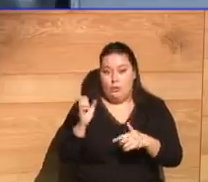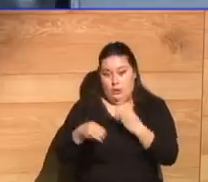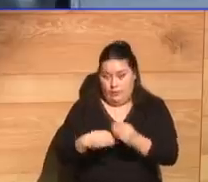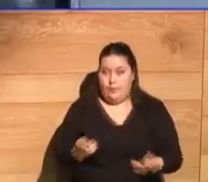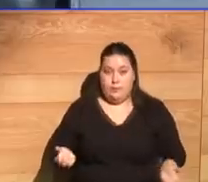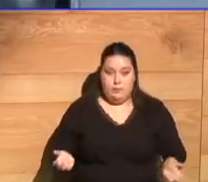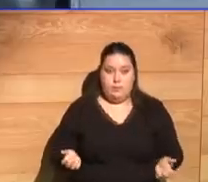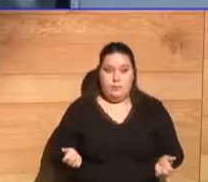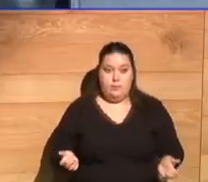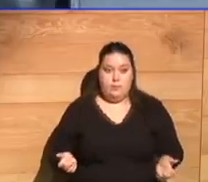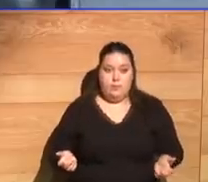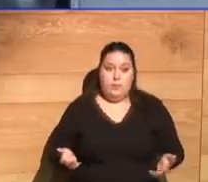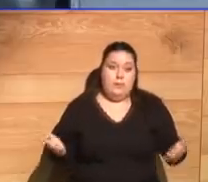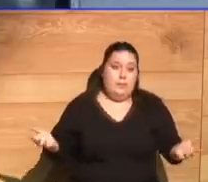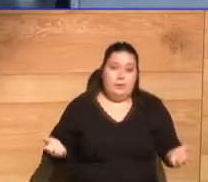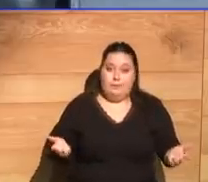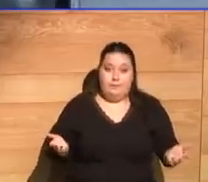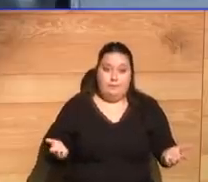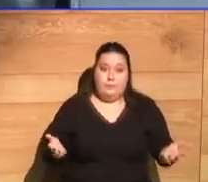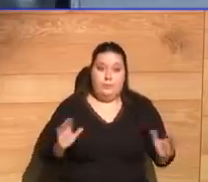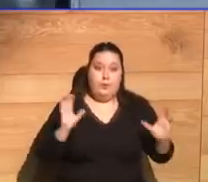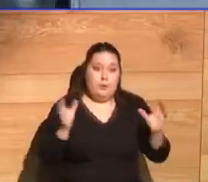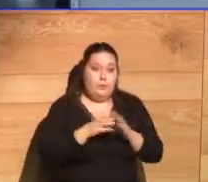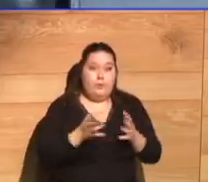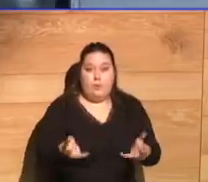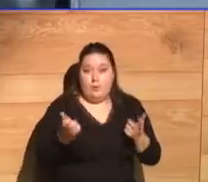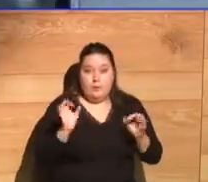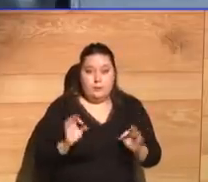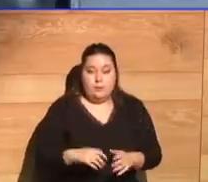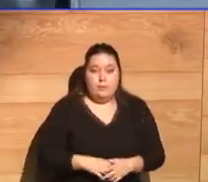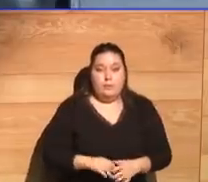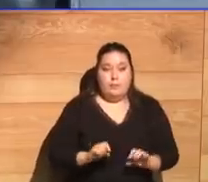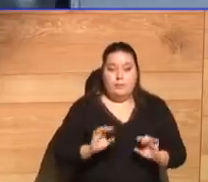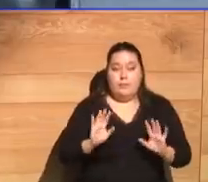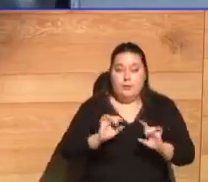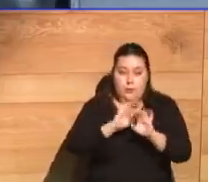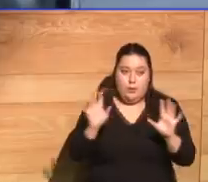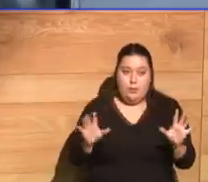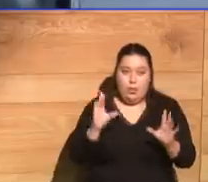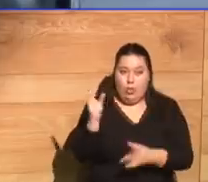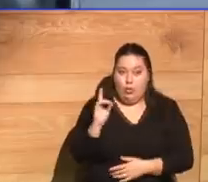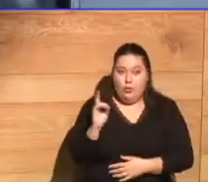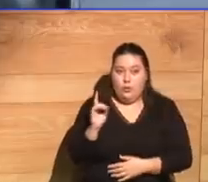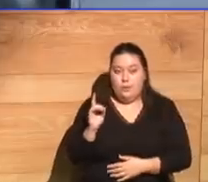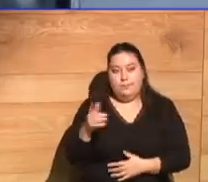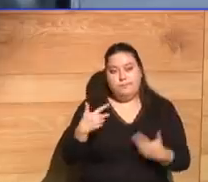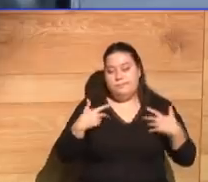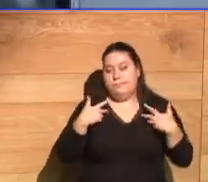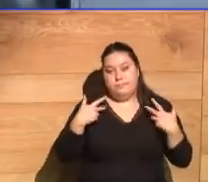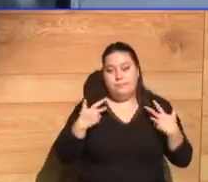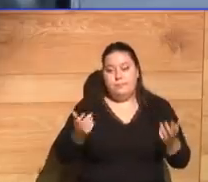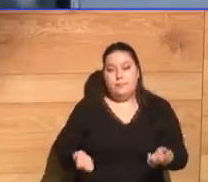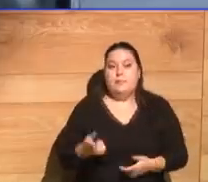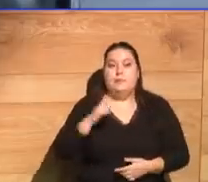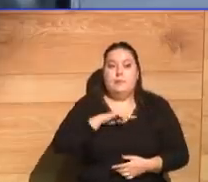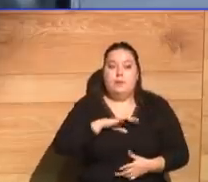tuvieran que hacer de tripas corazón, porque en fin, era un equipo ganador. Pero claro, Donner lo estaba pasando realmente mal y además se